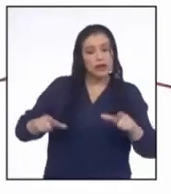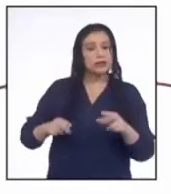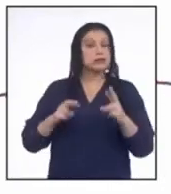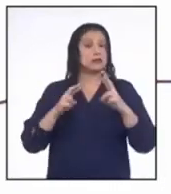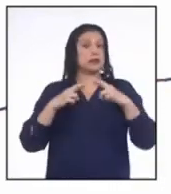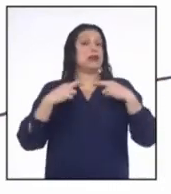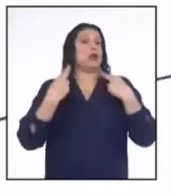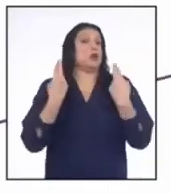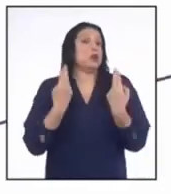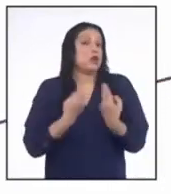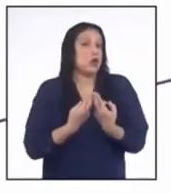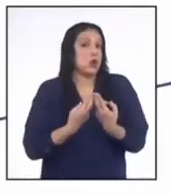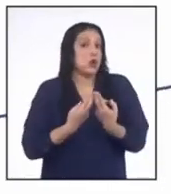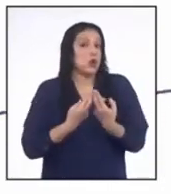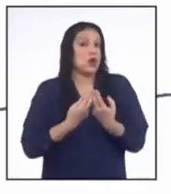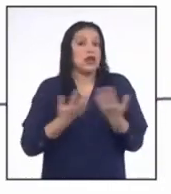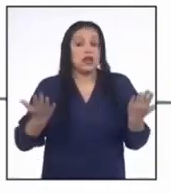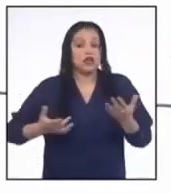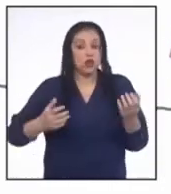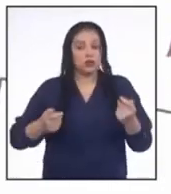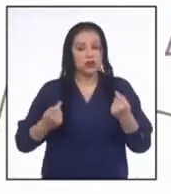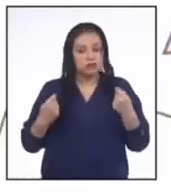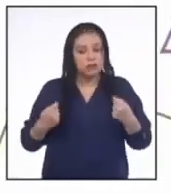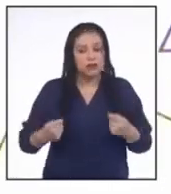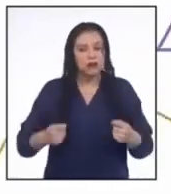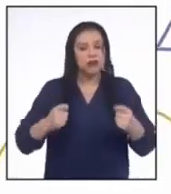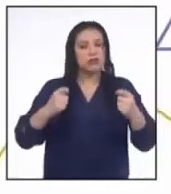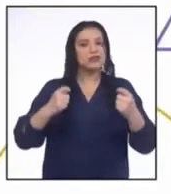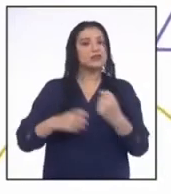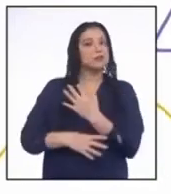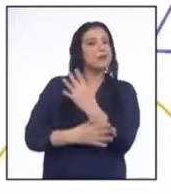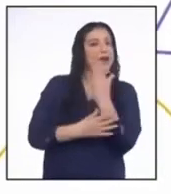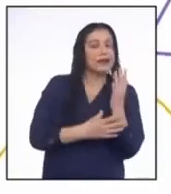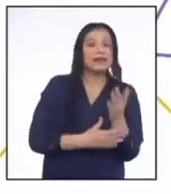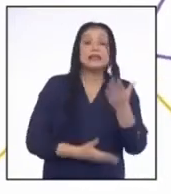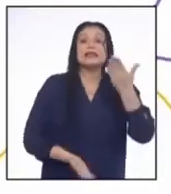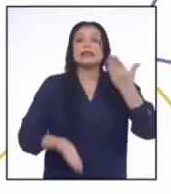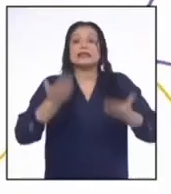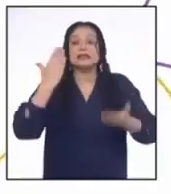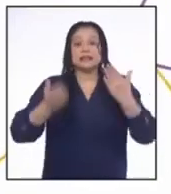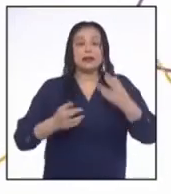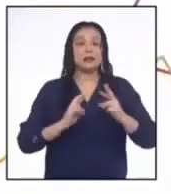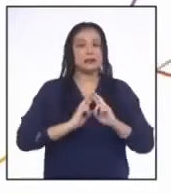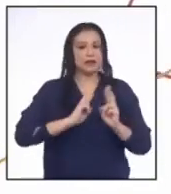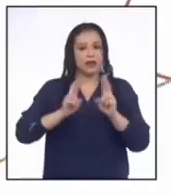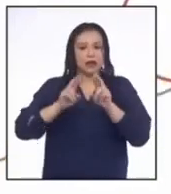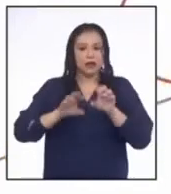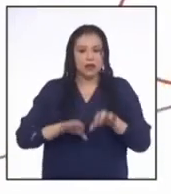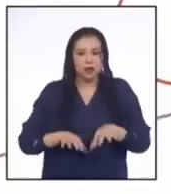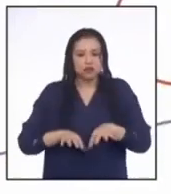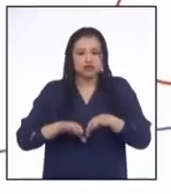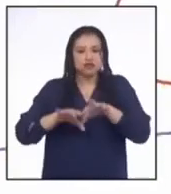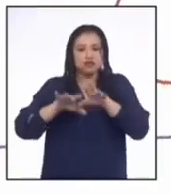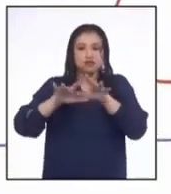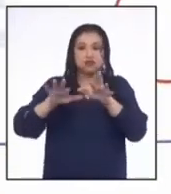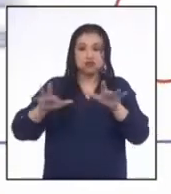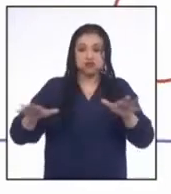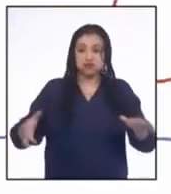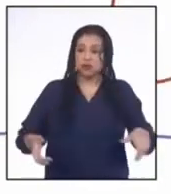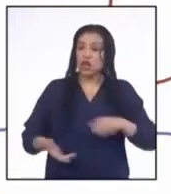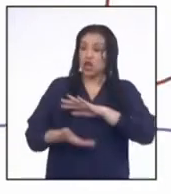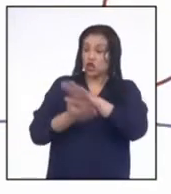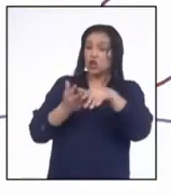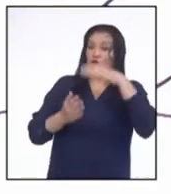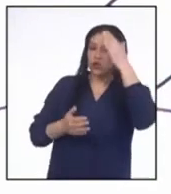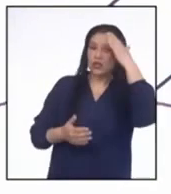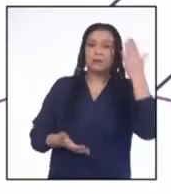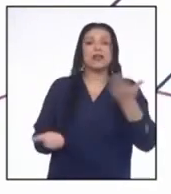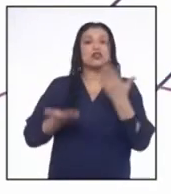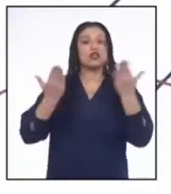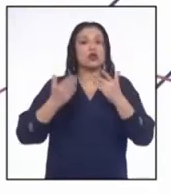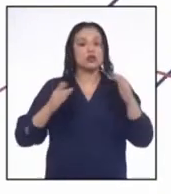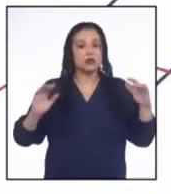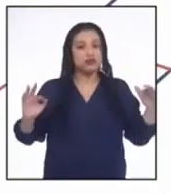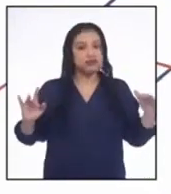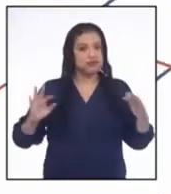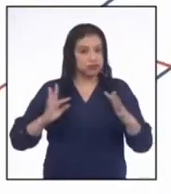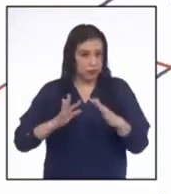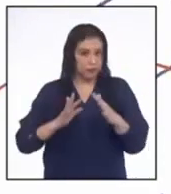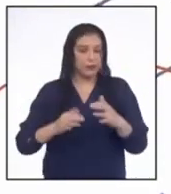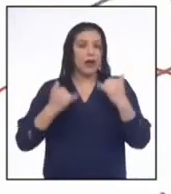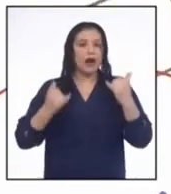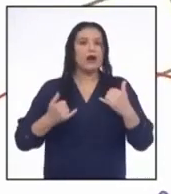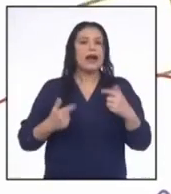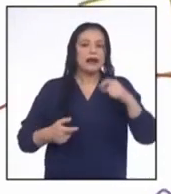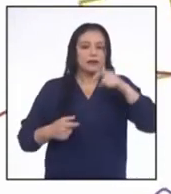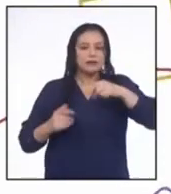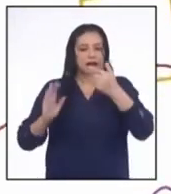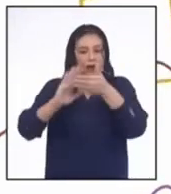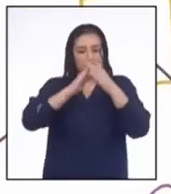reunión en los parques, de modo que ante el desborde del río sepan todos dónde ubicarse. Ahora deben dividir el pueblo